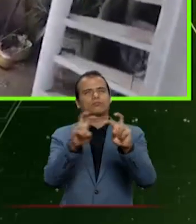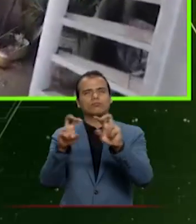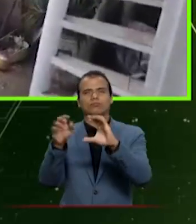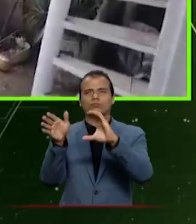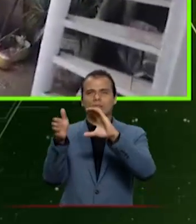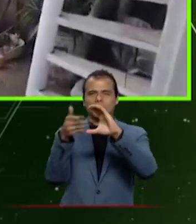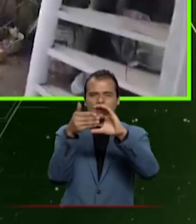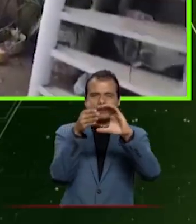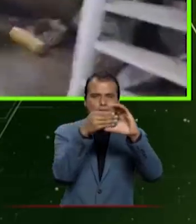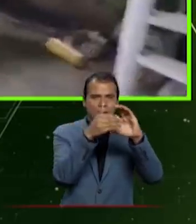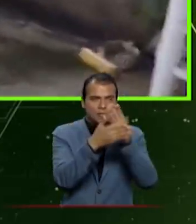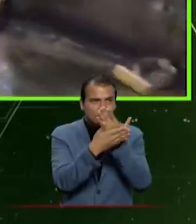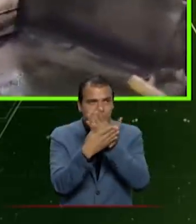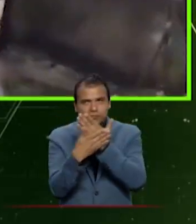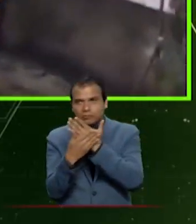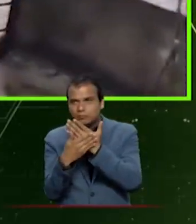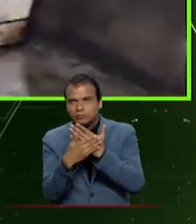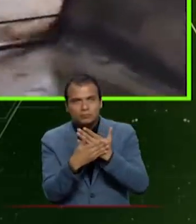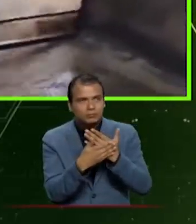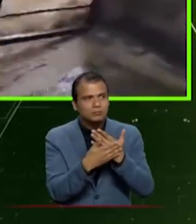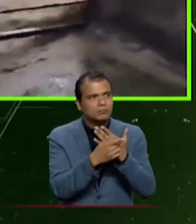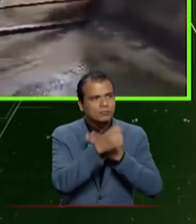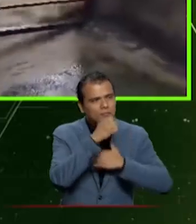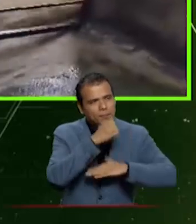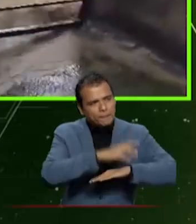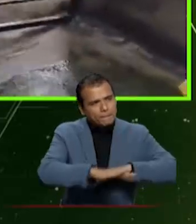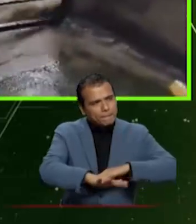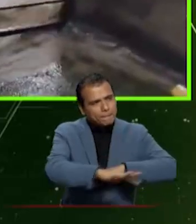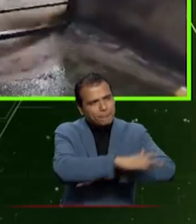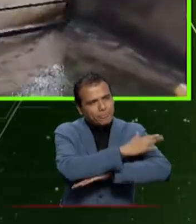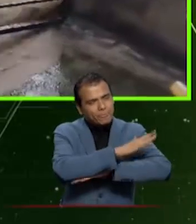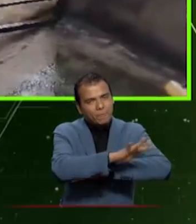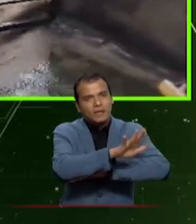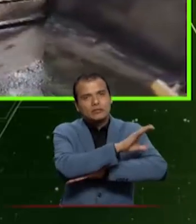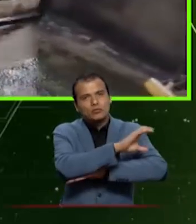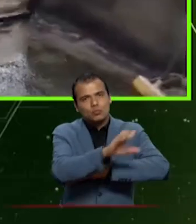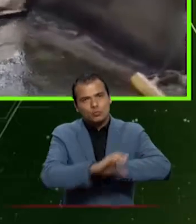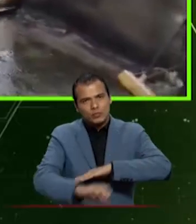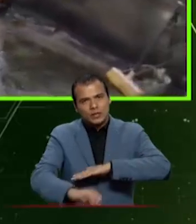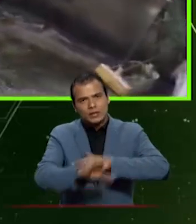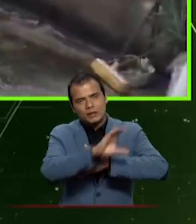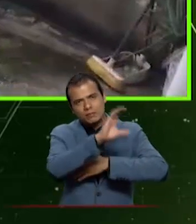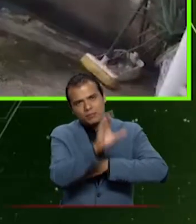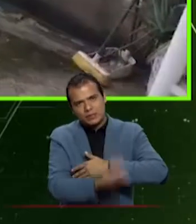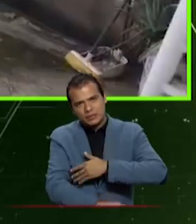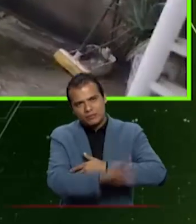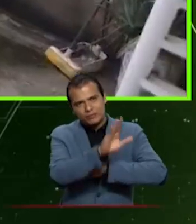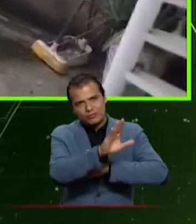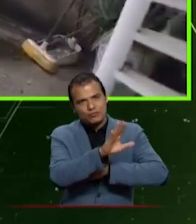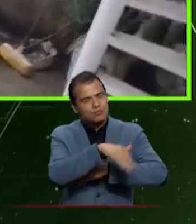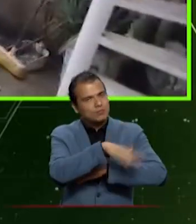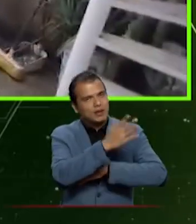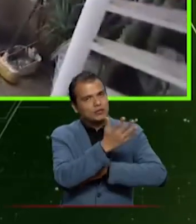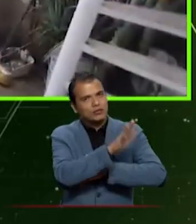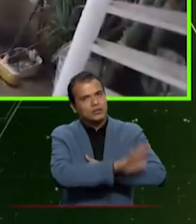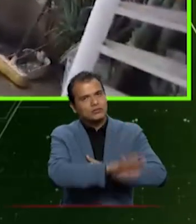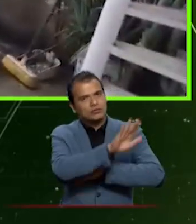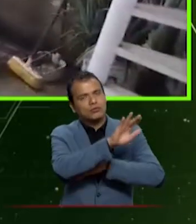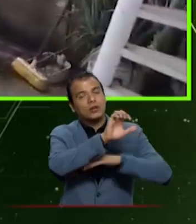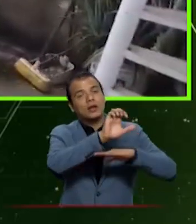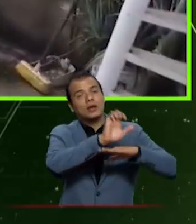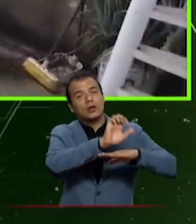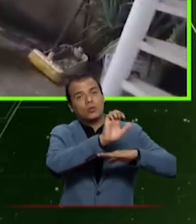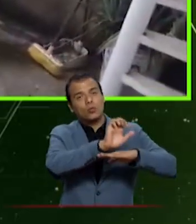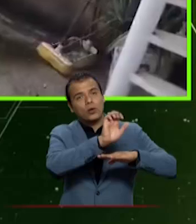las variables de la temperatura del océano Pacífico ecuatorial nuestro instituto lián y nosotros mismos pues tenemos Claro que este fenómeno se va a